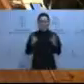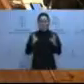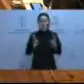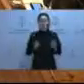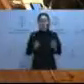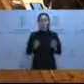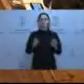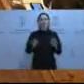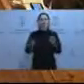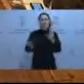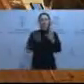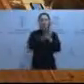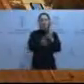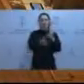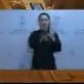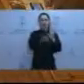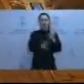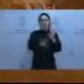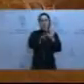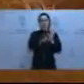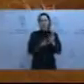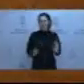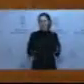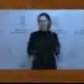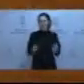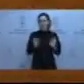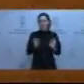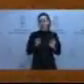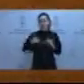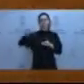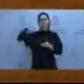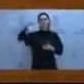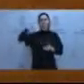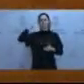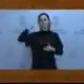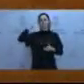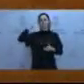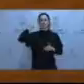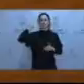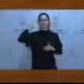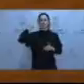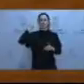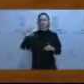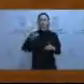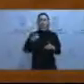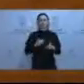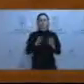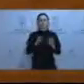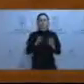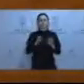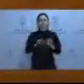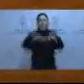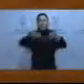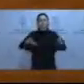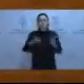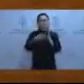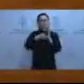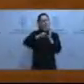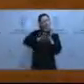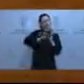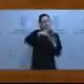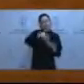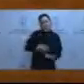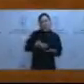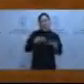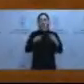Legalidad. Legalidad, un término tan antiguo como de rabiosa actualidad. Y no lo está por